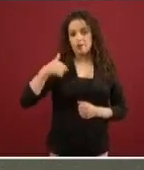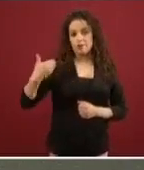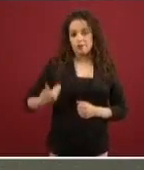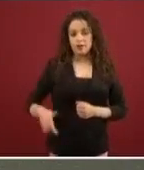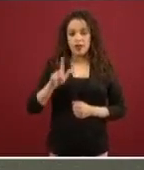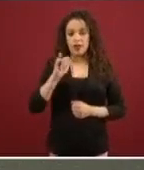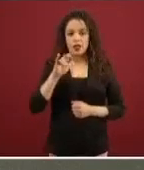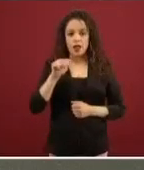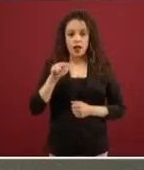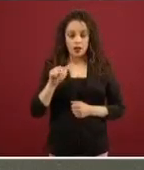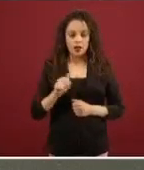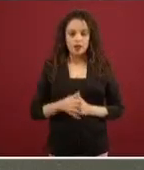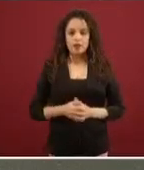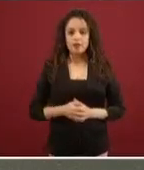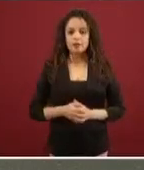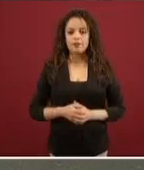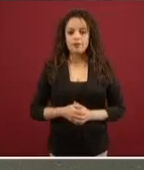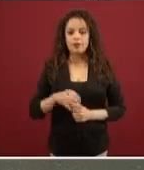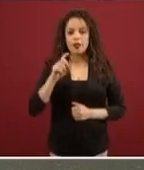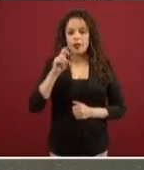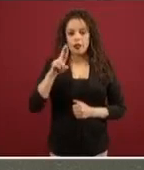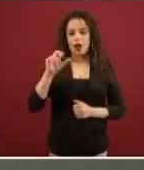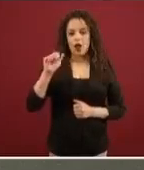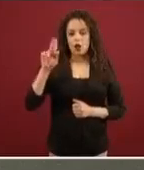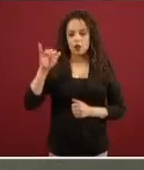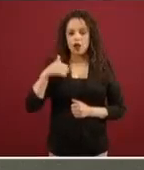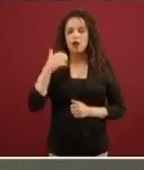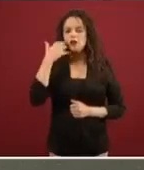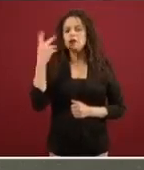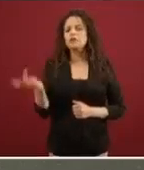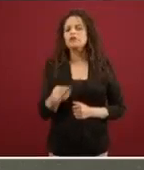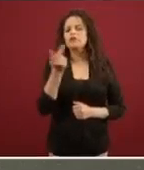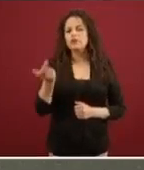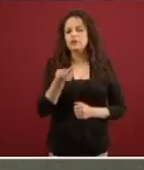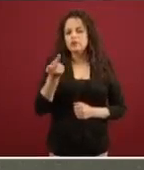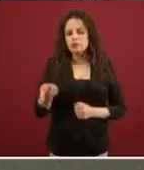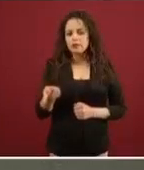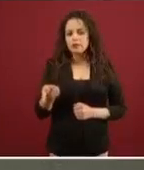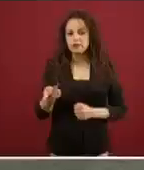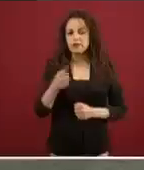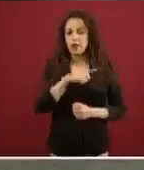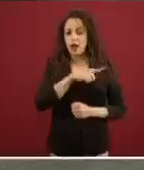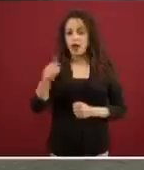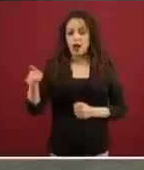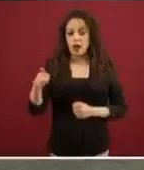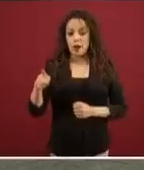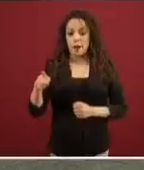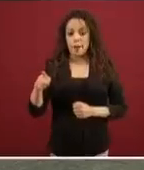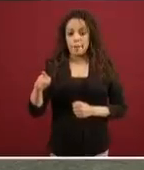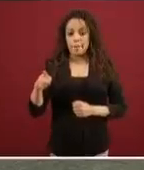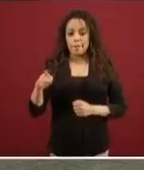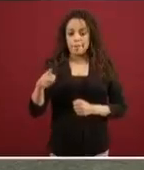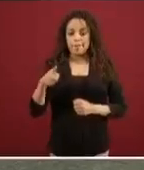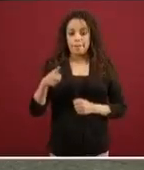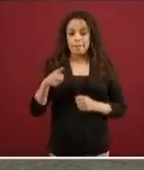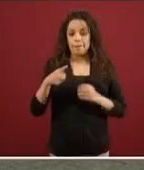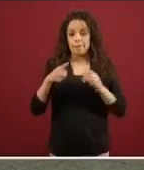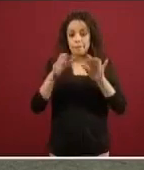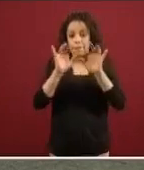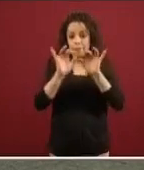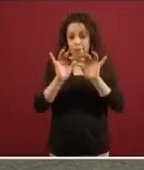Pulso Saludable. Doctora Lomía, yo le quisiera preguntar si la base poblacional de la que nos hablaba es